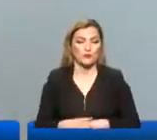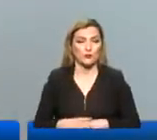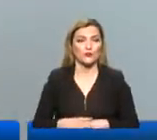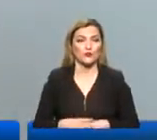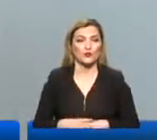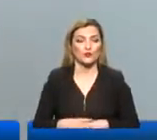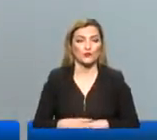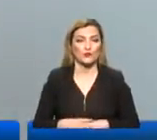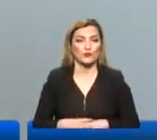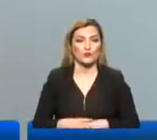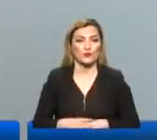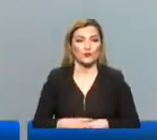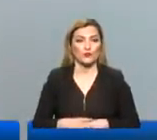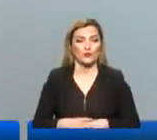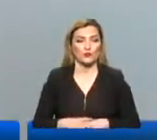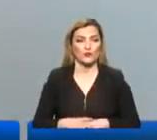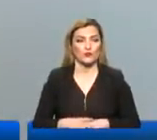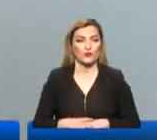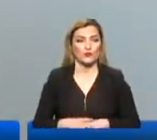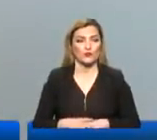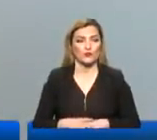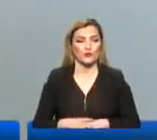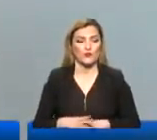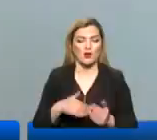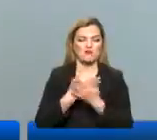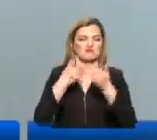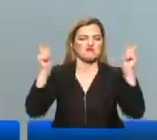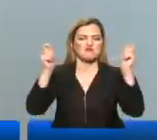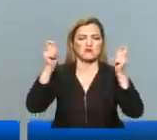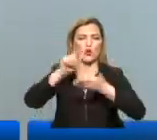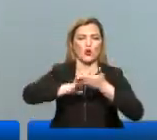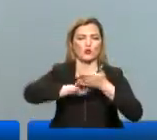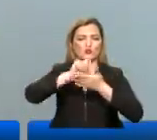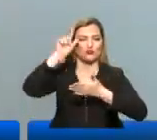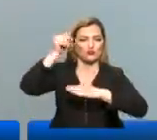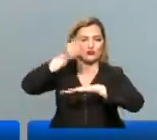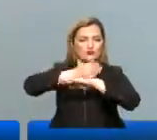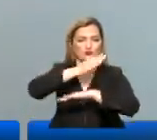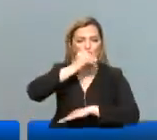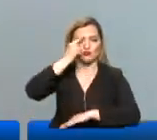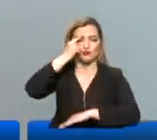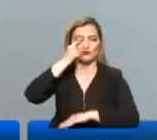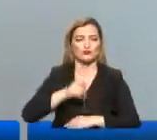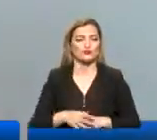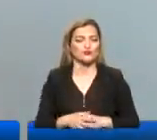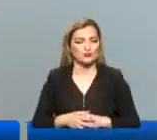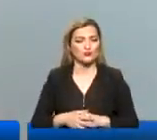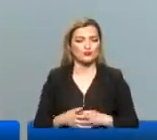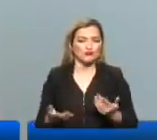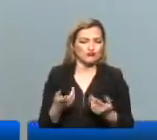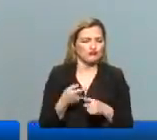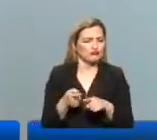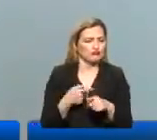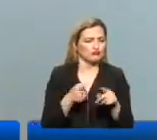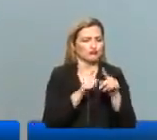que llegaron al CEPS, a una fundación que fue contratada por el anterior gobierno de Rafael Correa para hacer